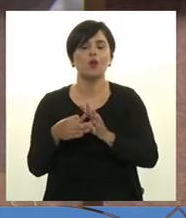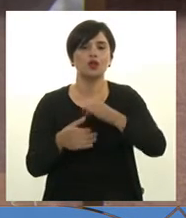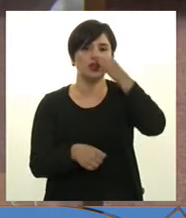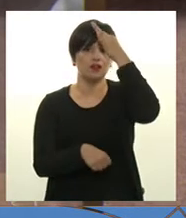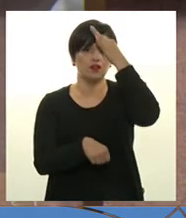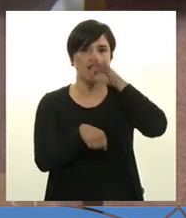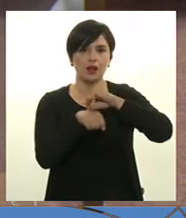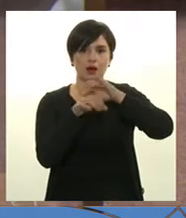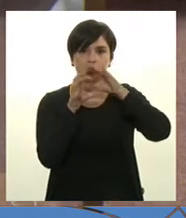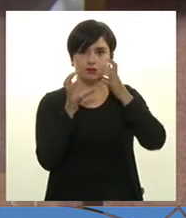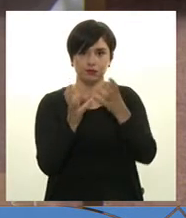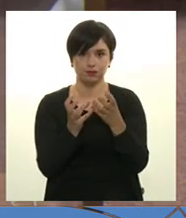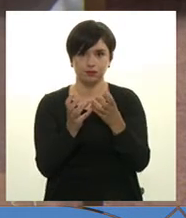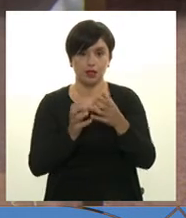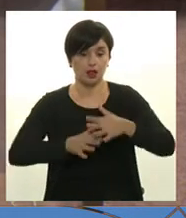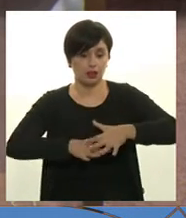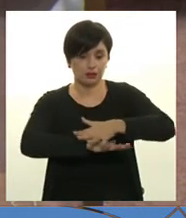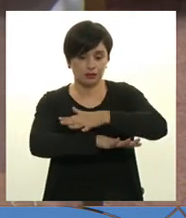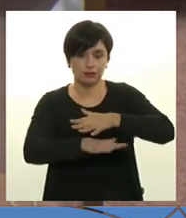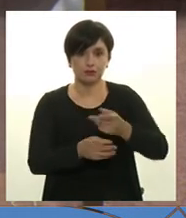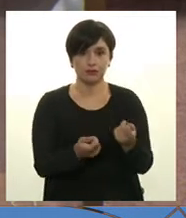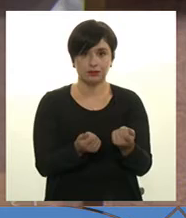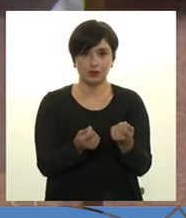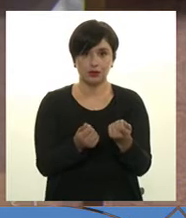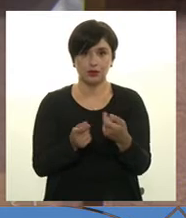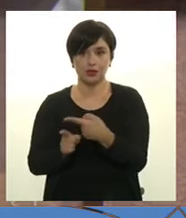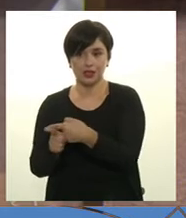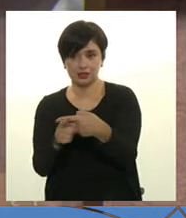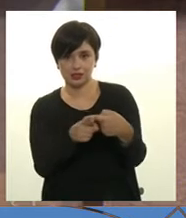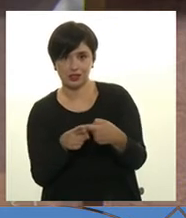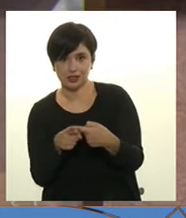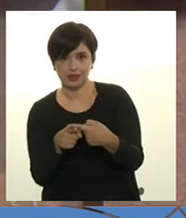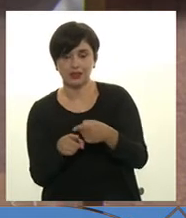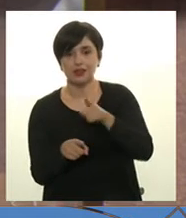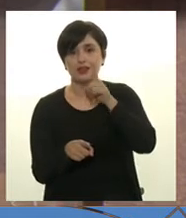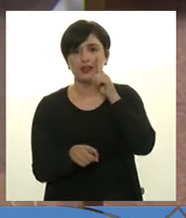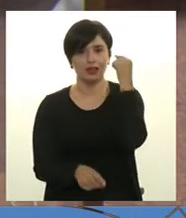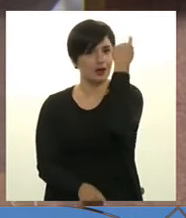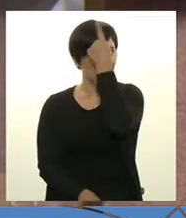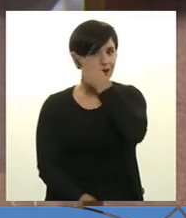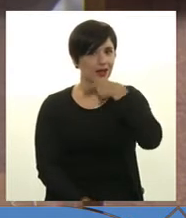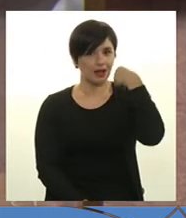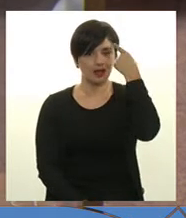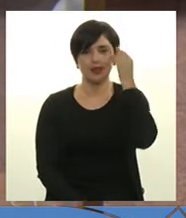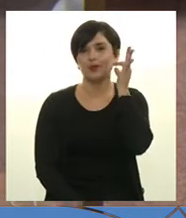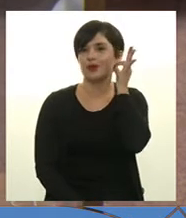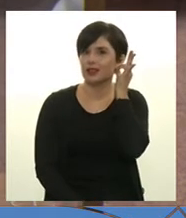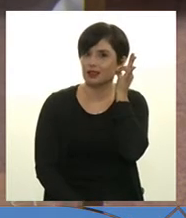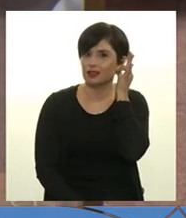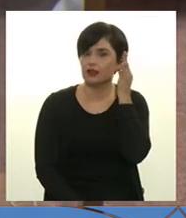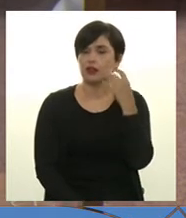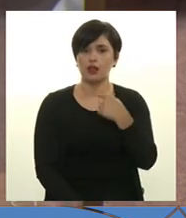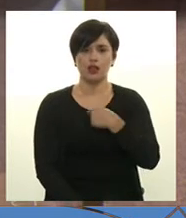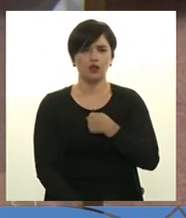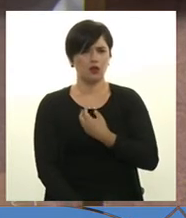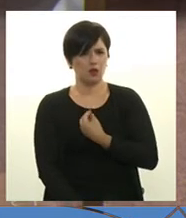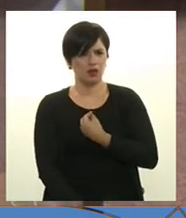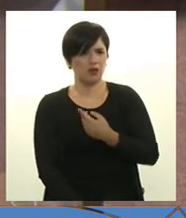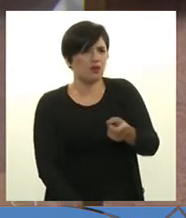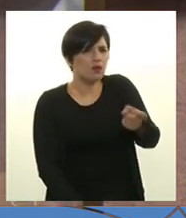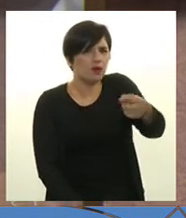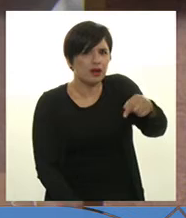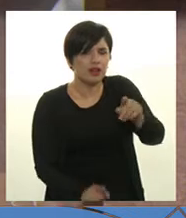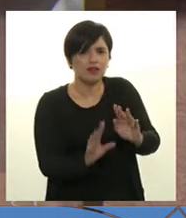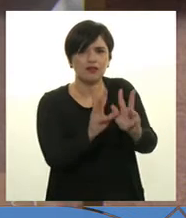la crisis económica y social de la pandemia tiene rostro de mujer y tengo miedo miedo por ellas y su